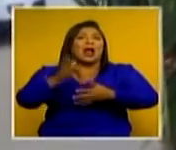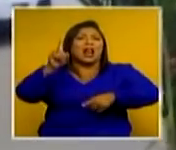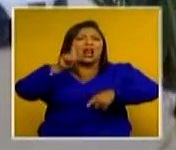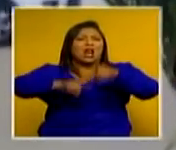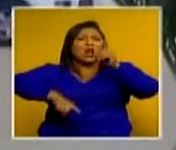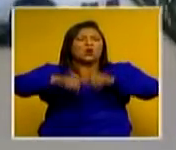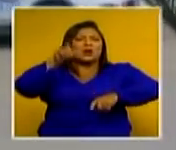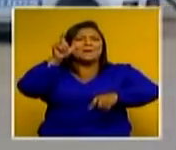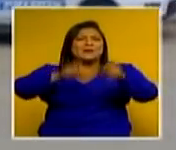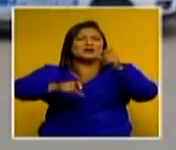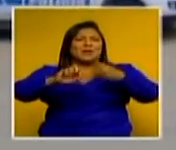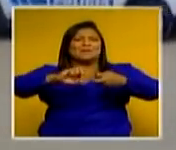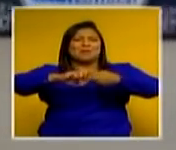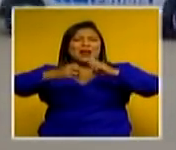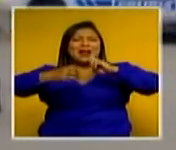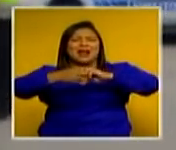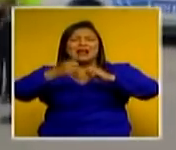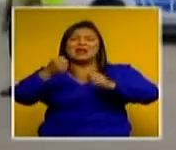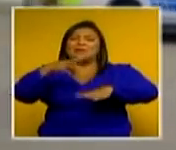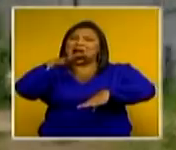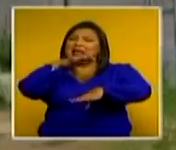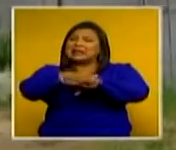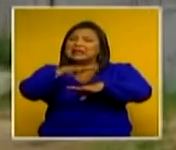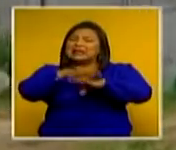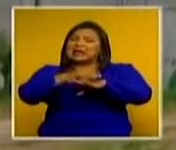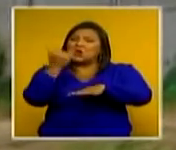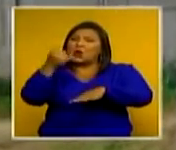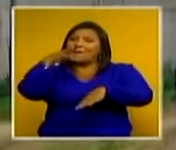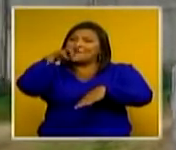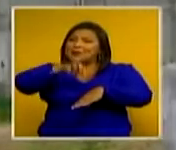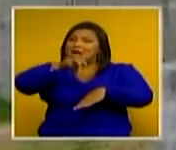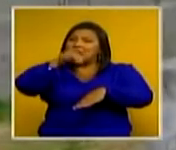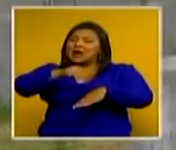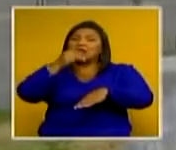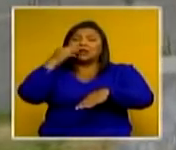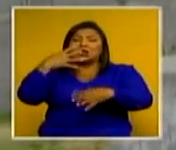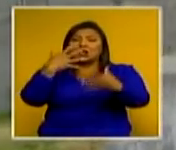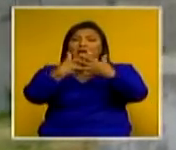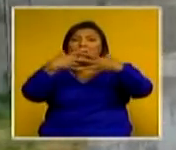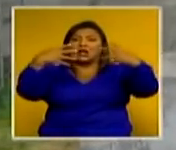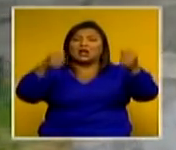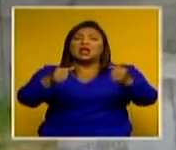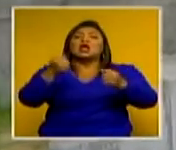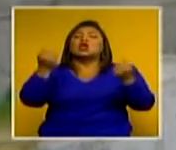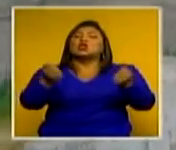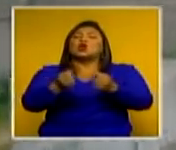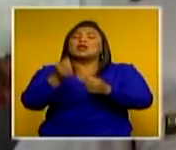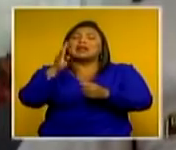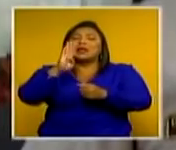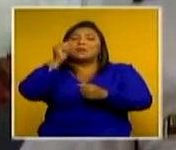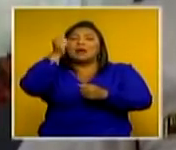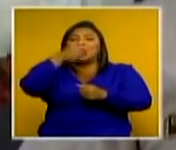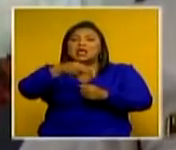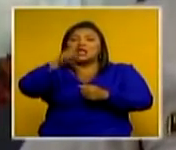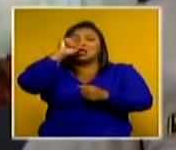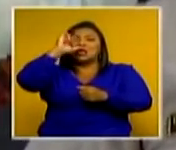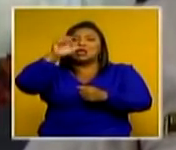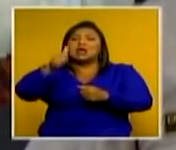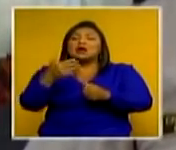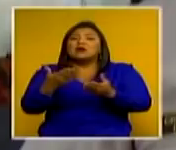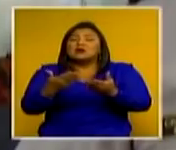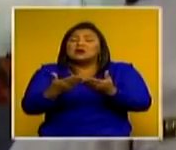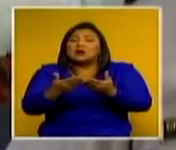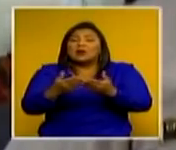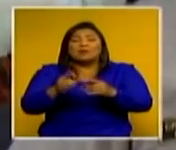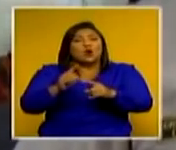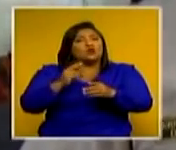inició cerca de las tres de la tarde de este martes en el centro de privación de libertad de bahía en el cantón sucre aquí no ha habido uso